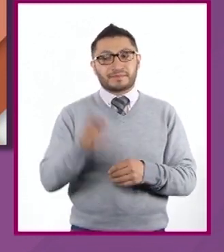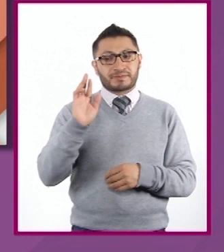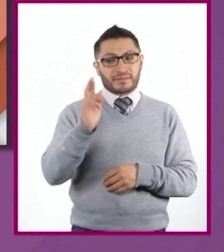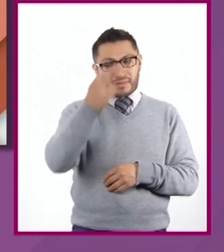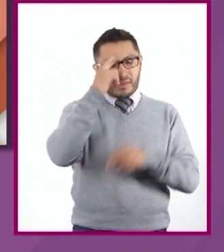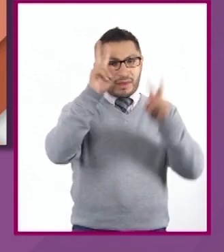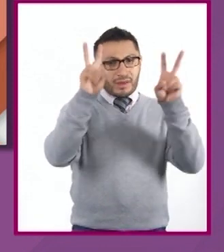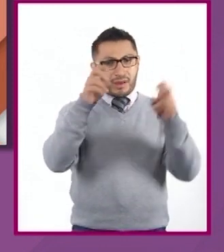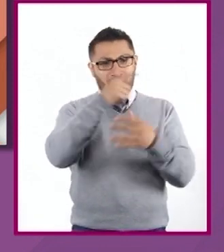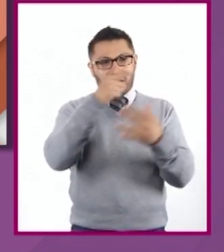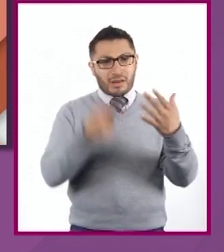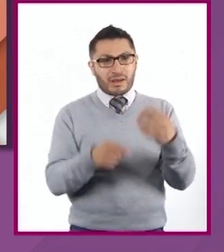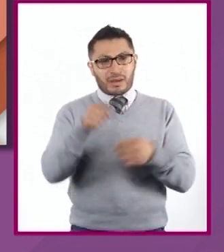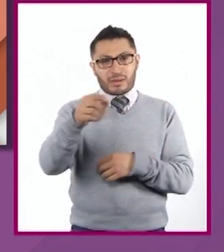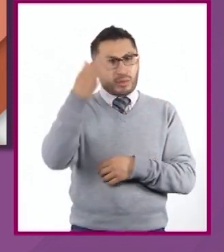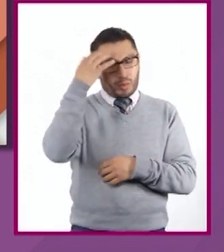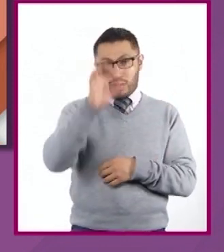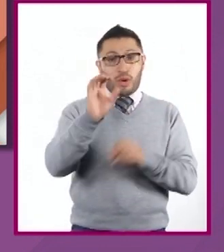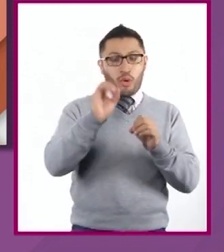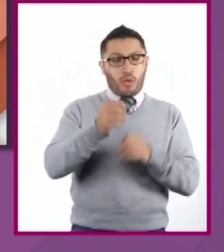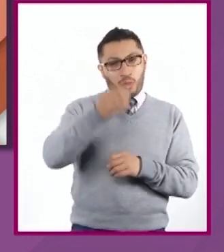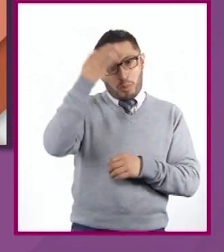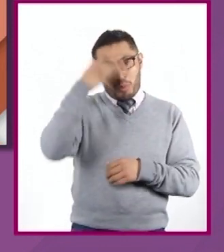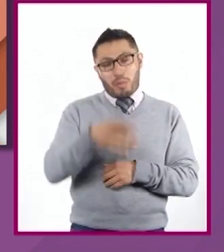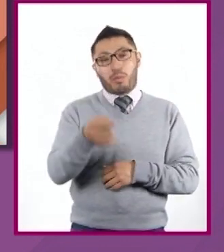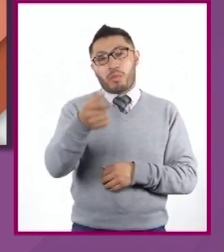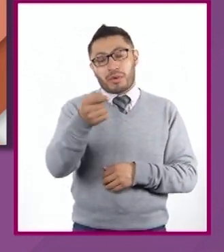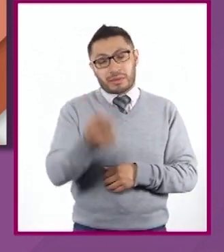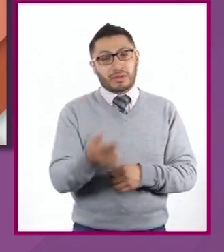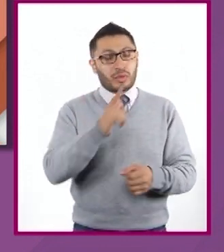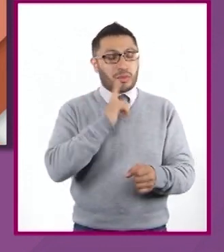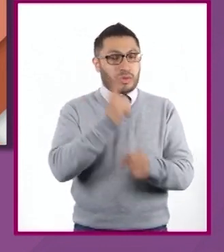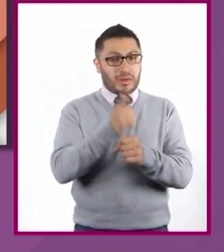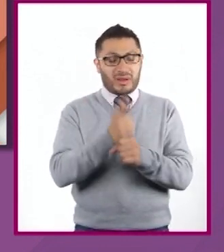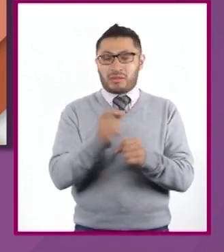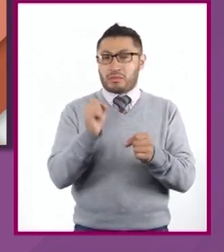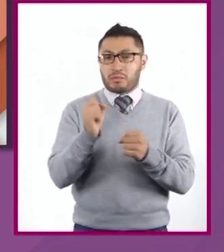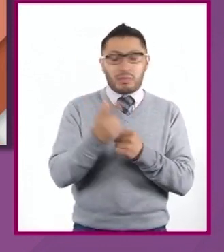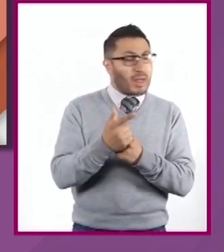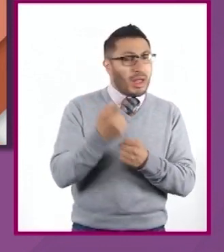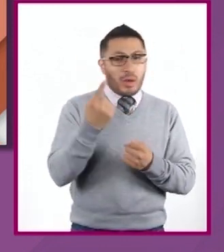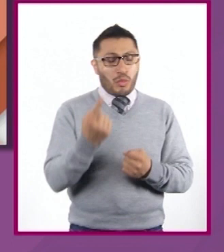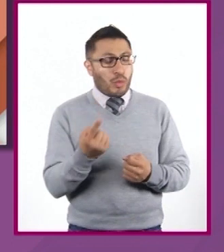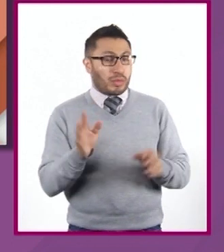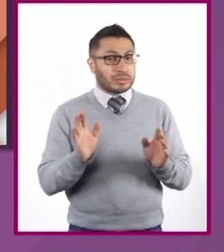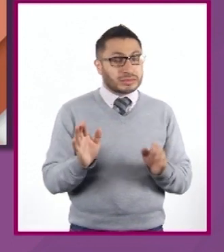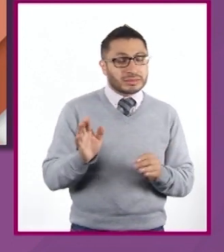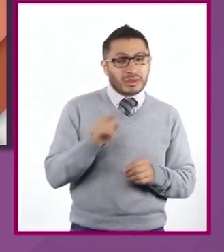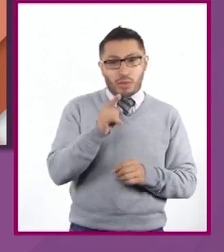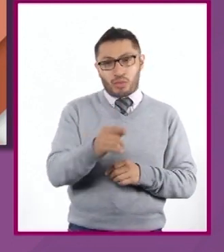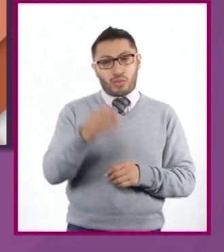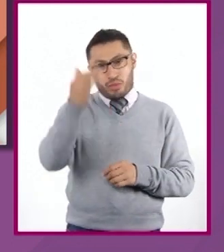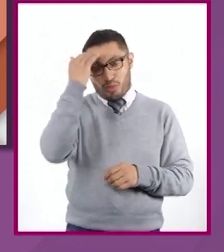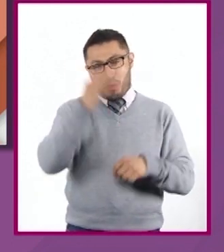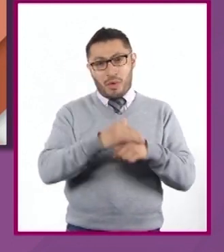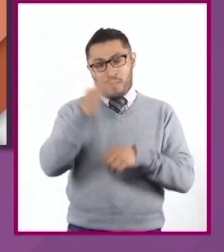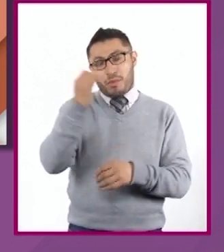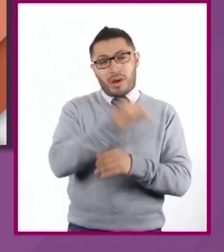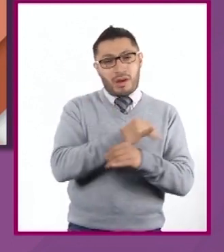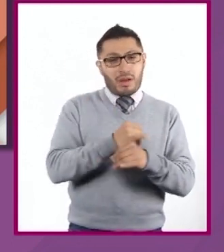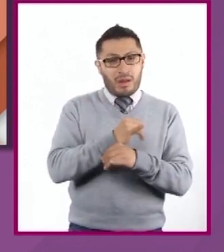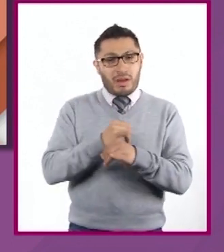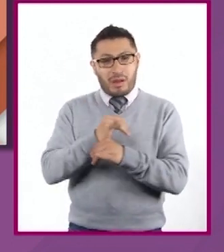que desconocen y de las que saben poco, pueden identificar alguna en particular, sobre lo que les gustaría saber más e